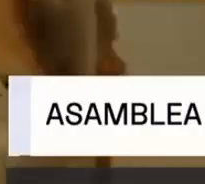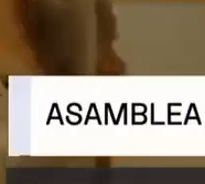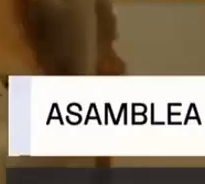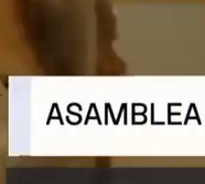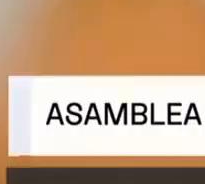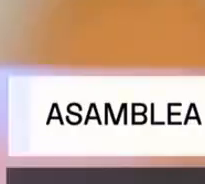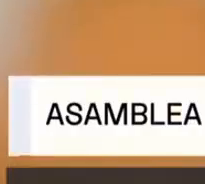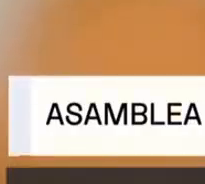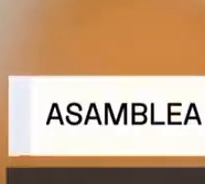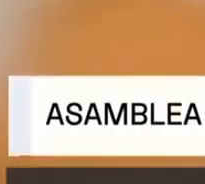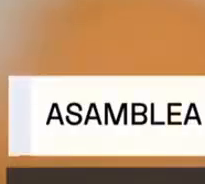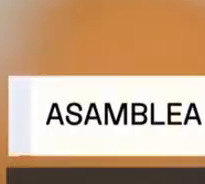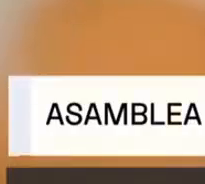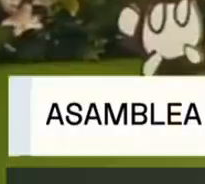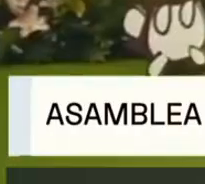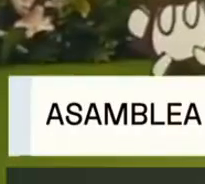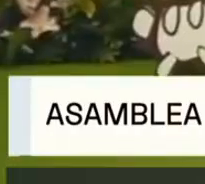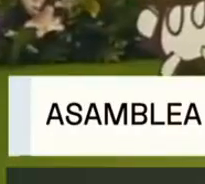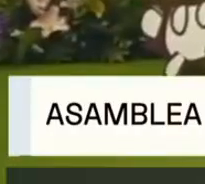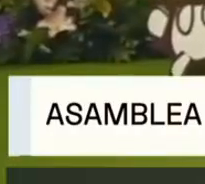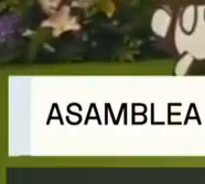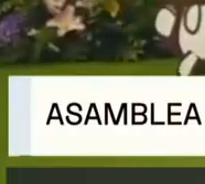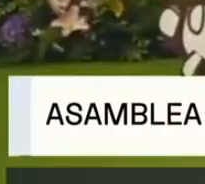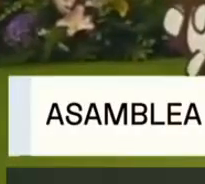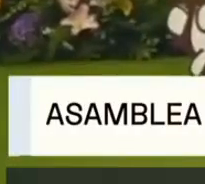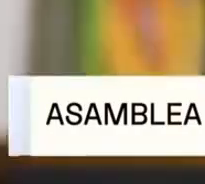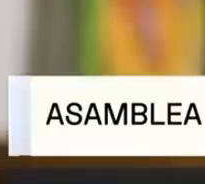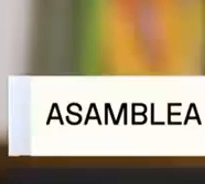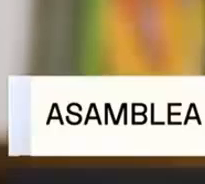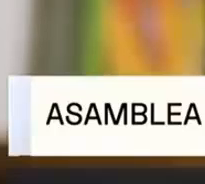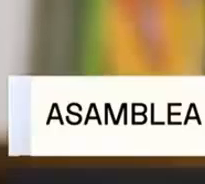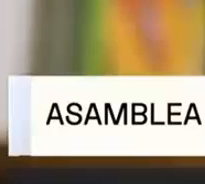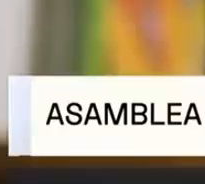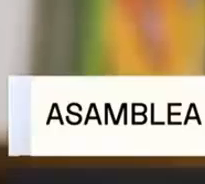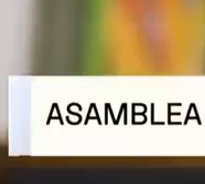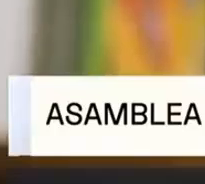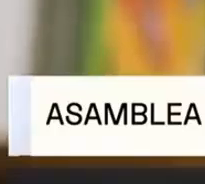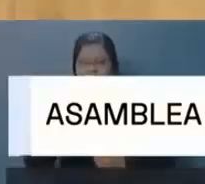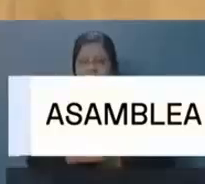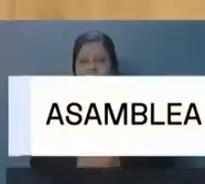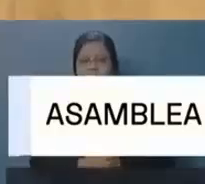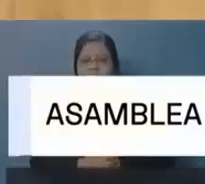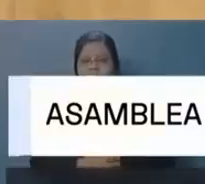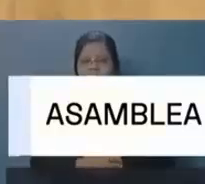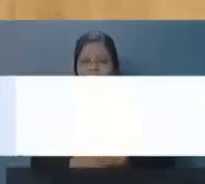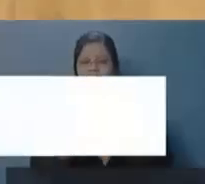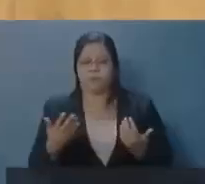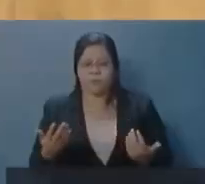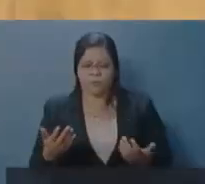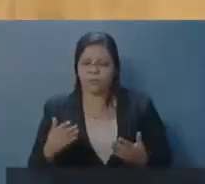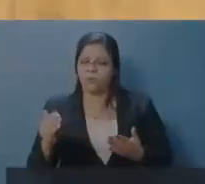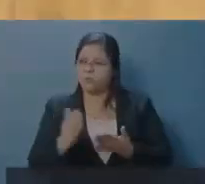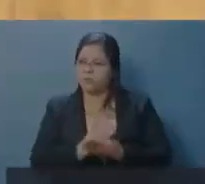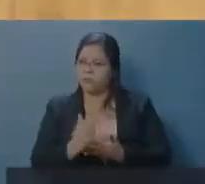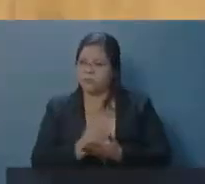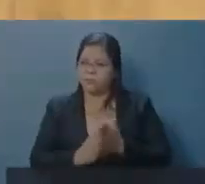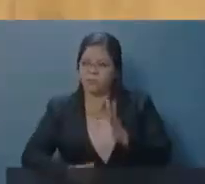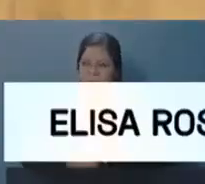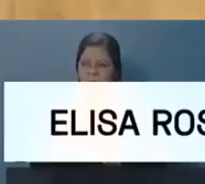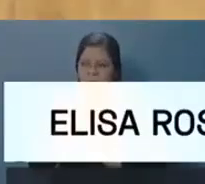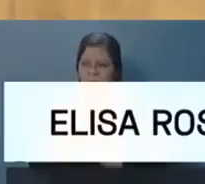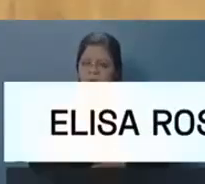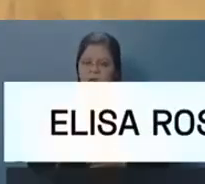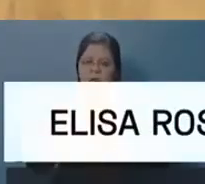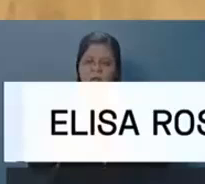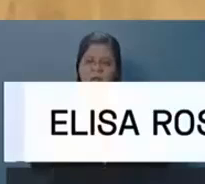Nayib Bukele fortalezca la atención a la salud y educación de la primera infancia. En ningún momento lo consideramos